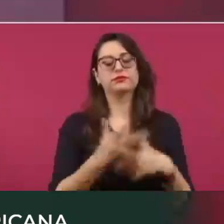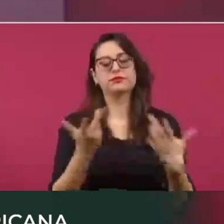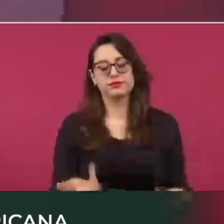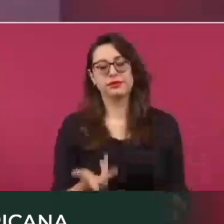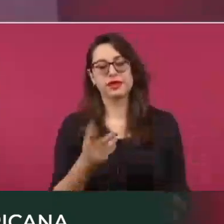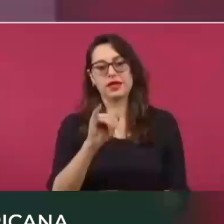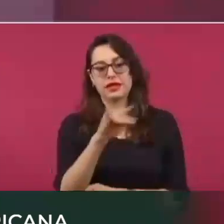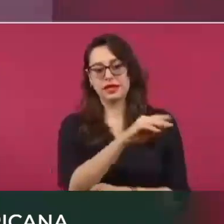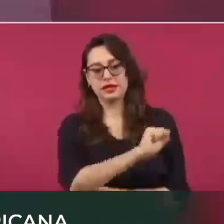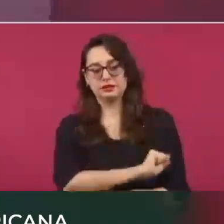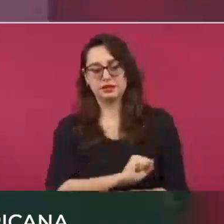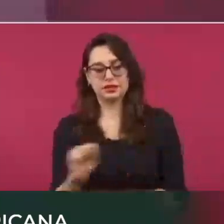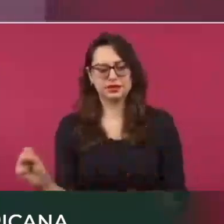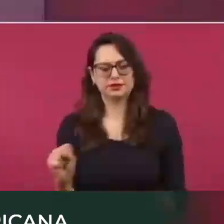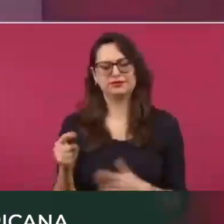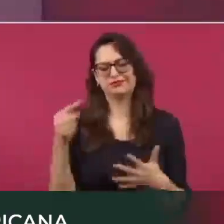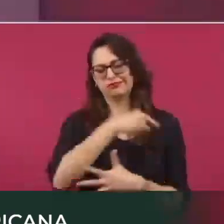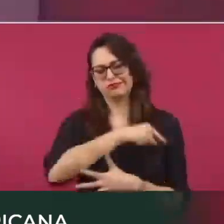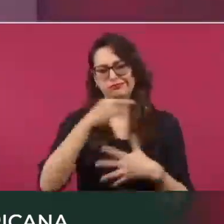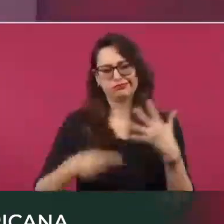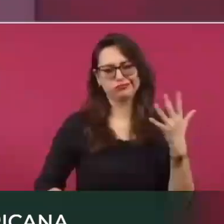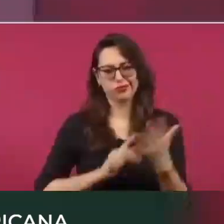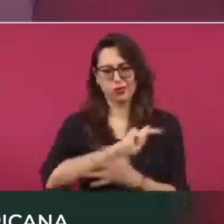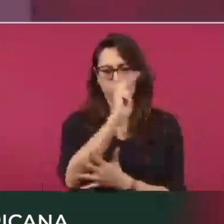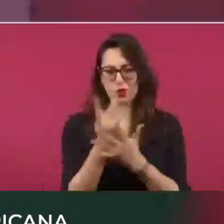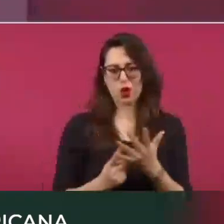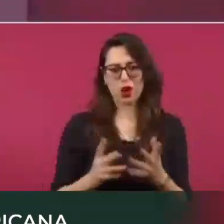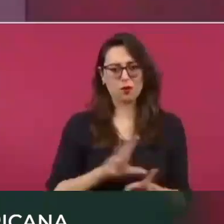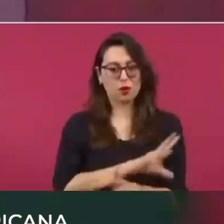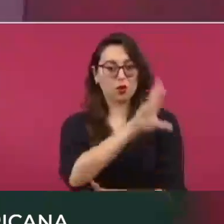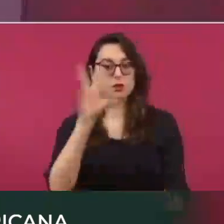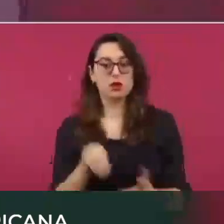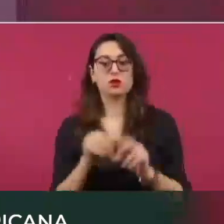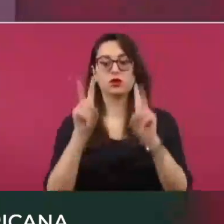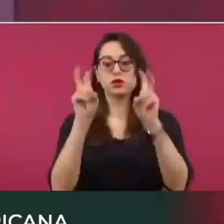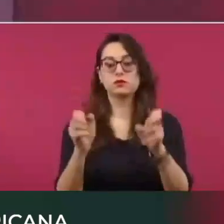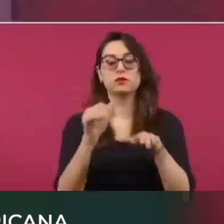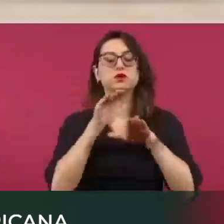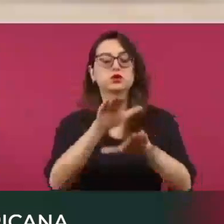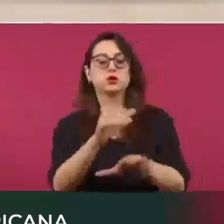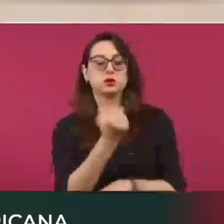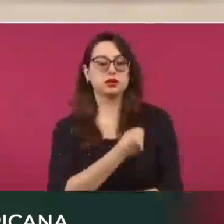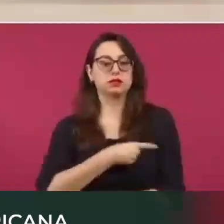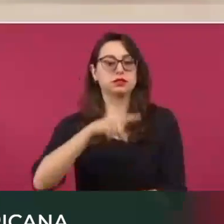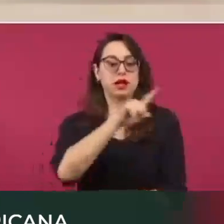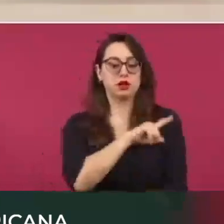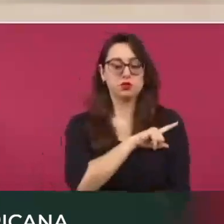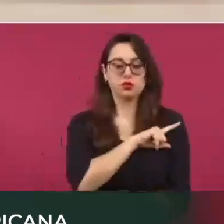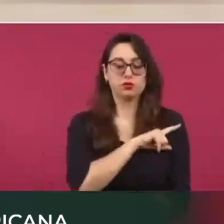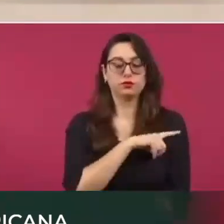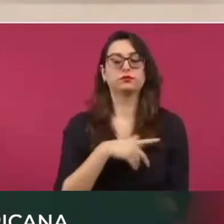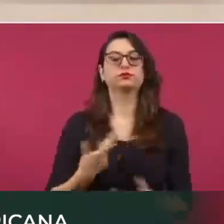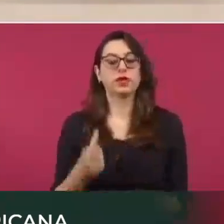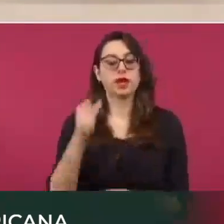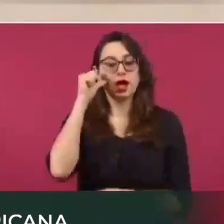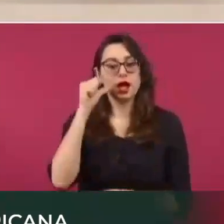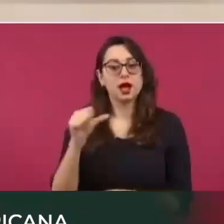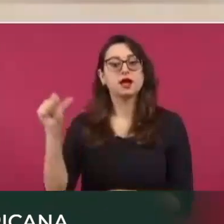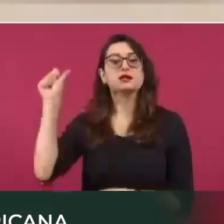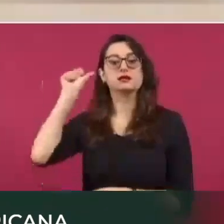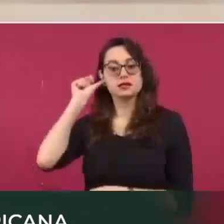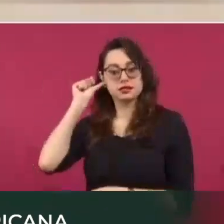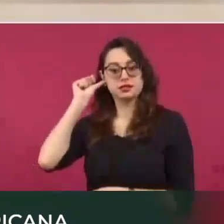son confiables. Dijo que los funcionarios que están en ella pertenecen a la oligarquía de ese país y cuestionó que